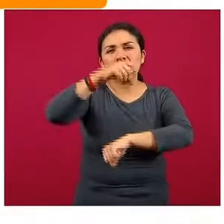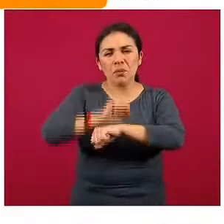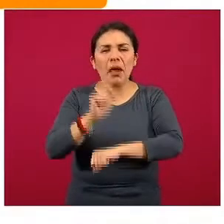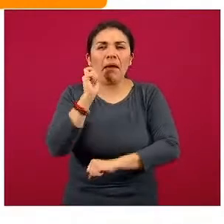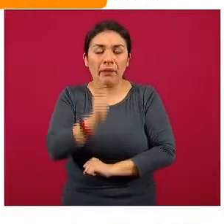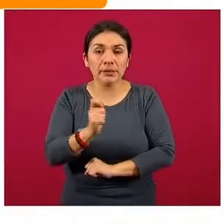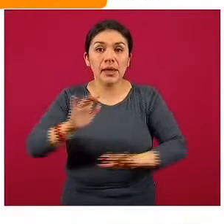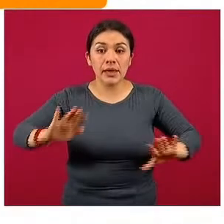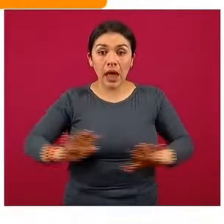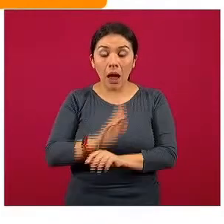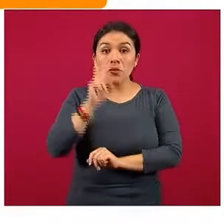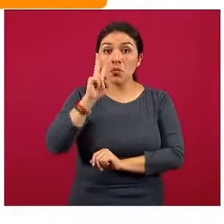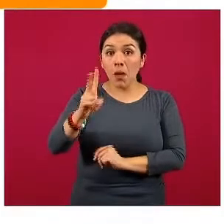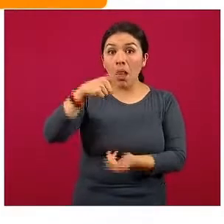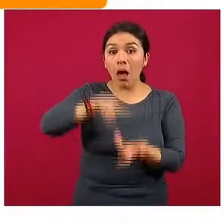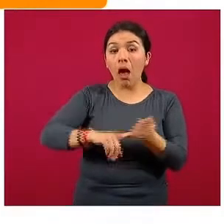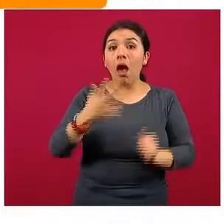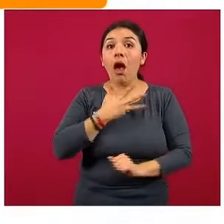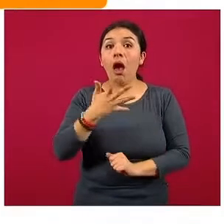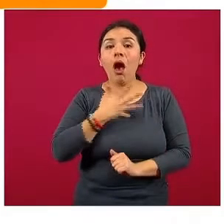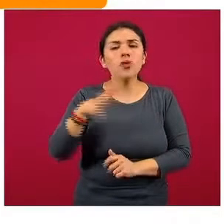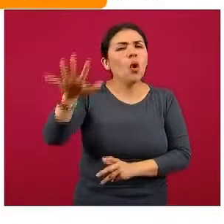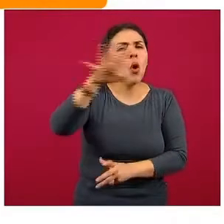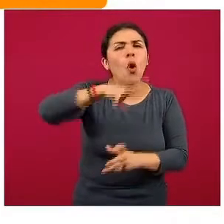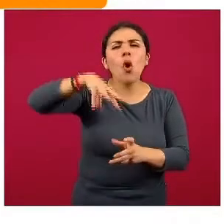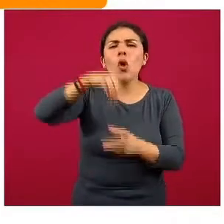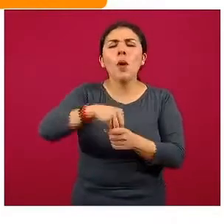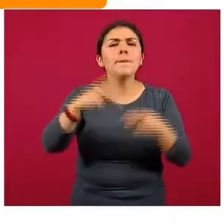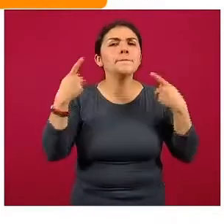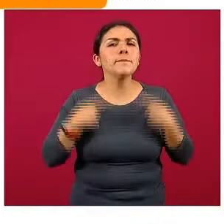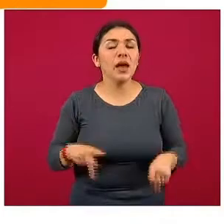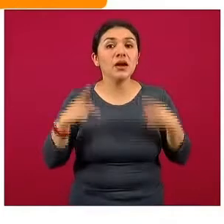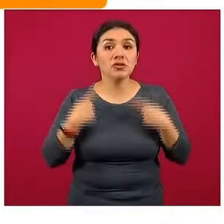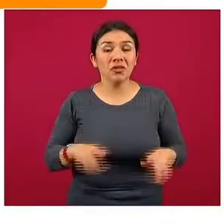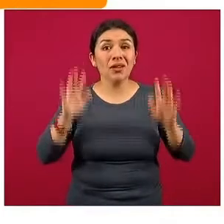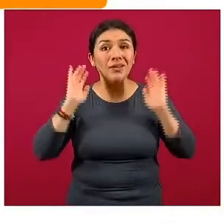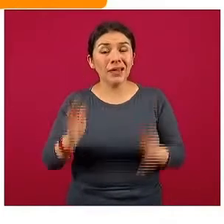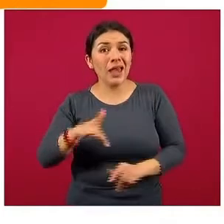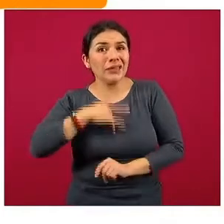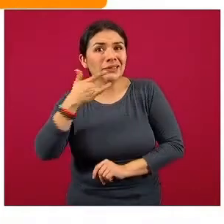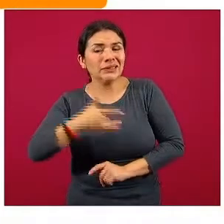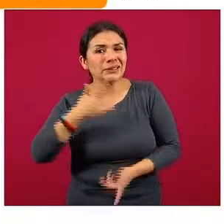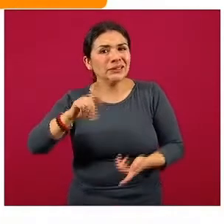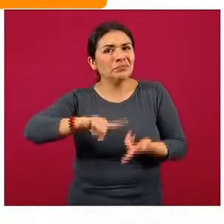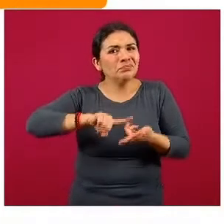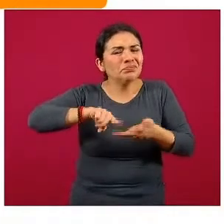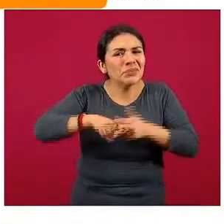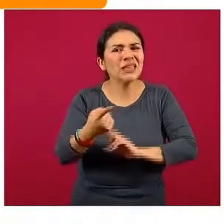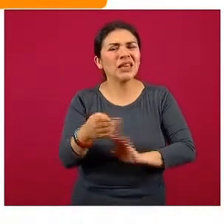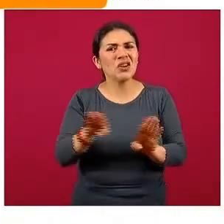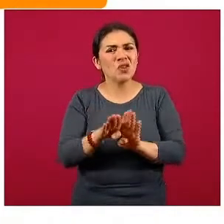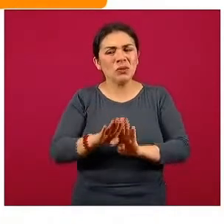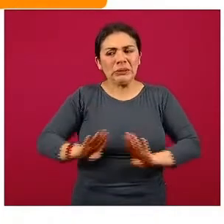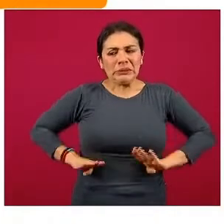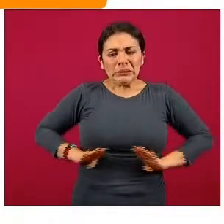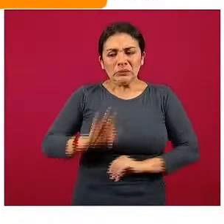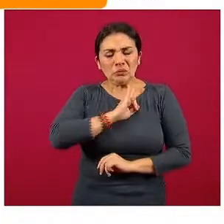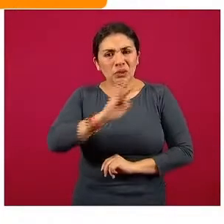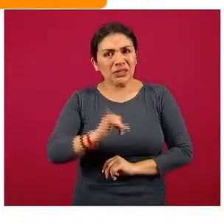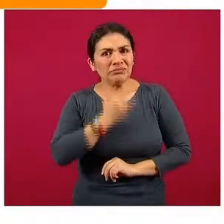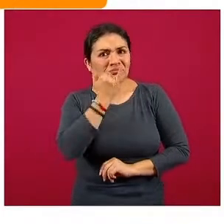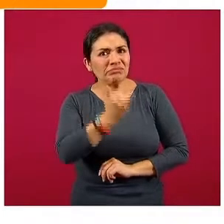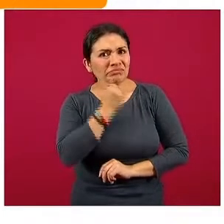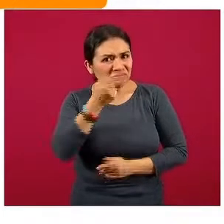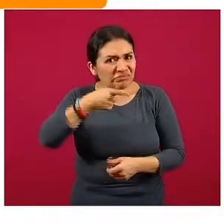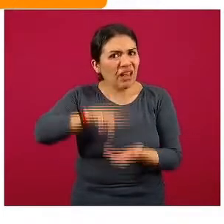epidemiológicas, están representadas todas aquellas personas que al desarrollar signos y síntomas compatibles con la enfermedad, en